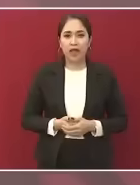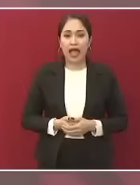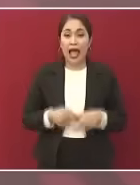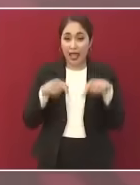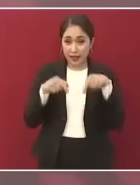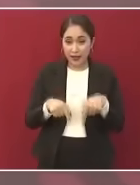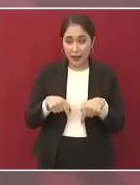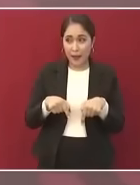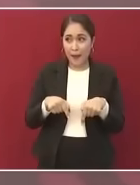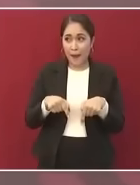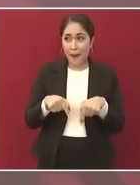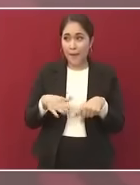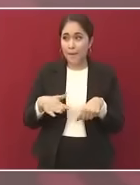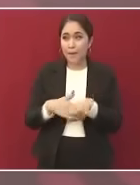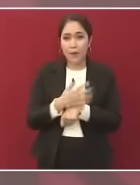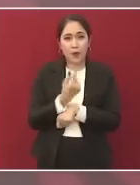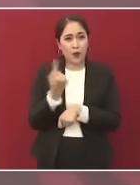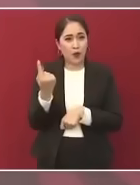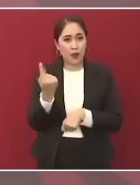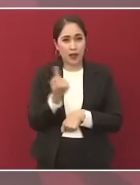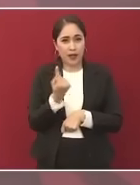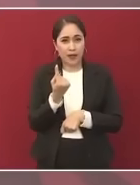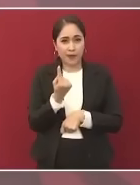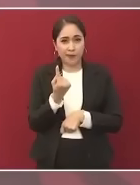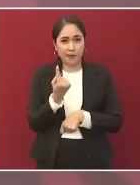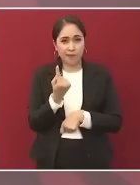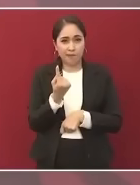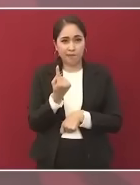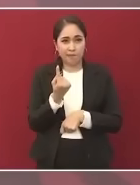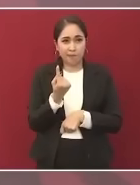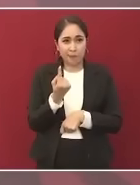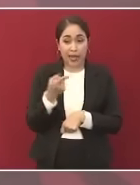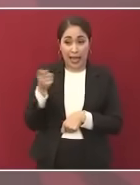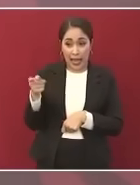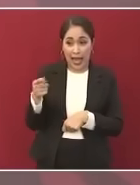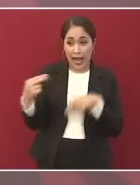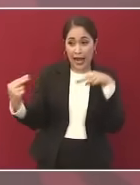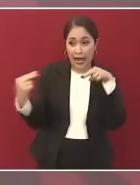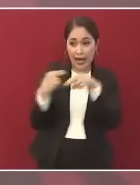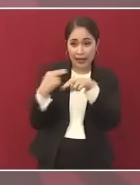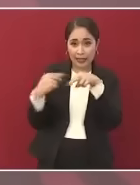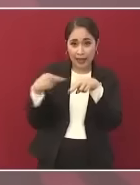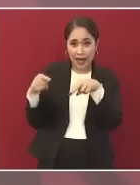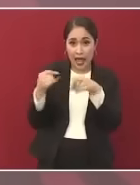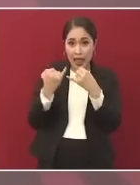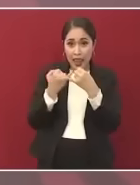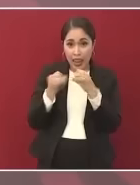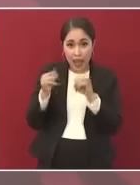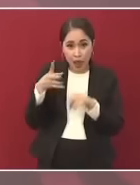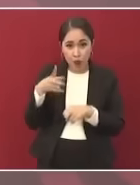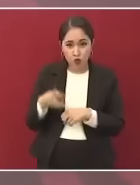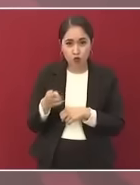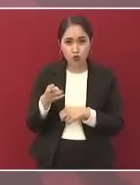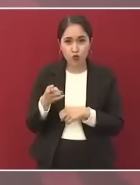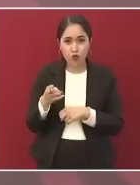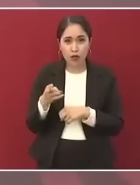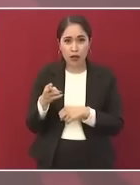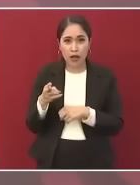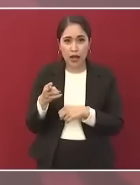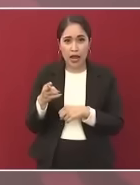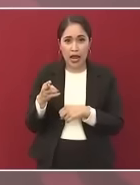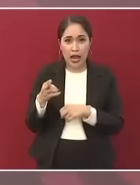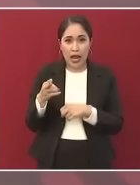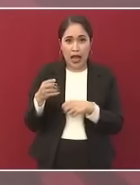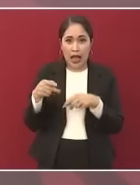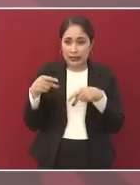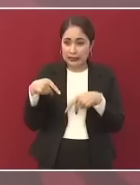utilizando el título de una canción que describe la terquedad y la necedad en la música sinaloense el presidente de México Dijo ayer en